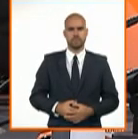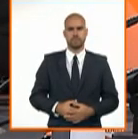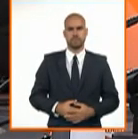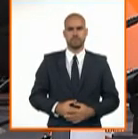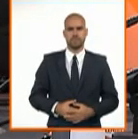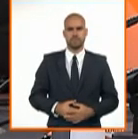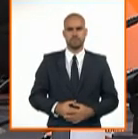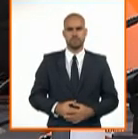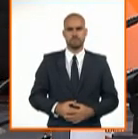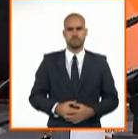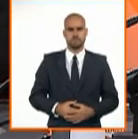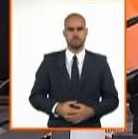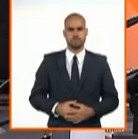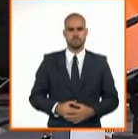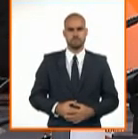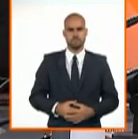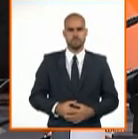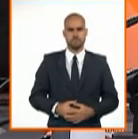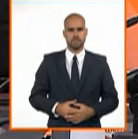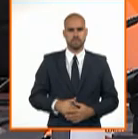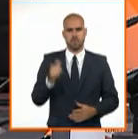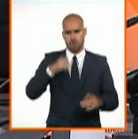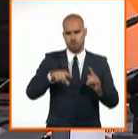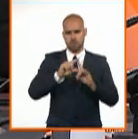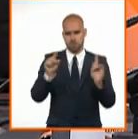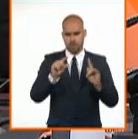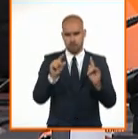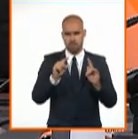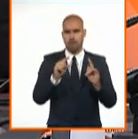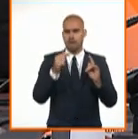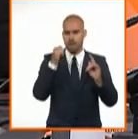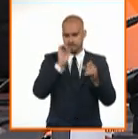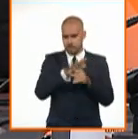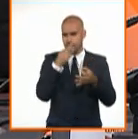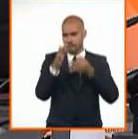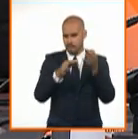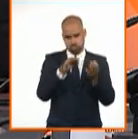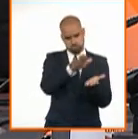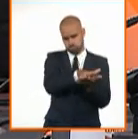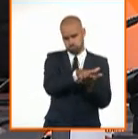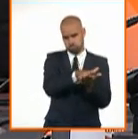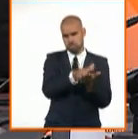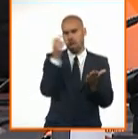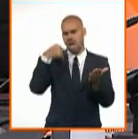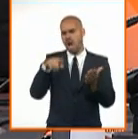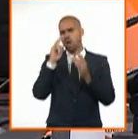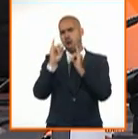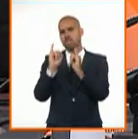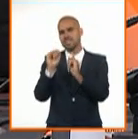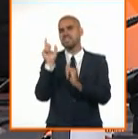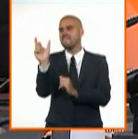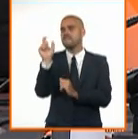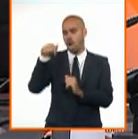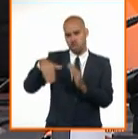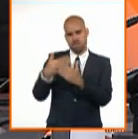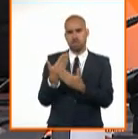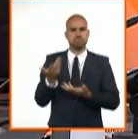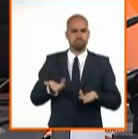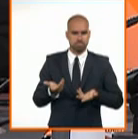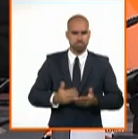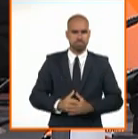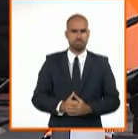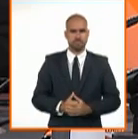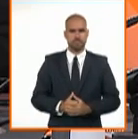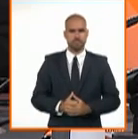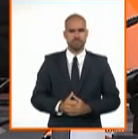y antes de entrar en el tema de esta tarde vamos como es habitual a nuestra sección la noticia del día eeuu